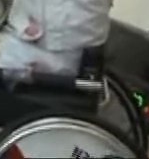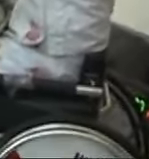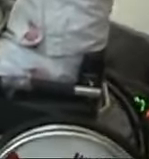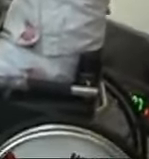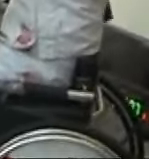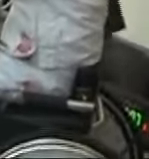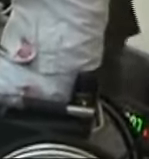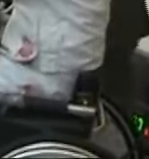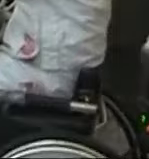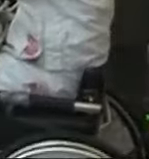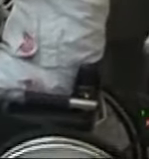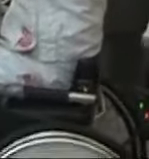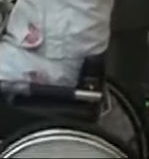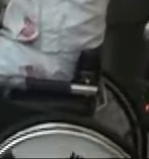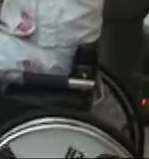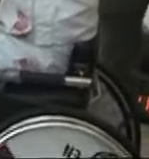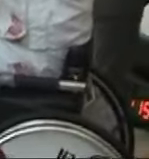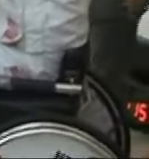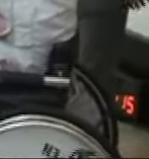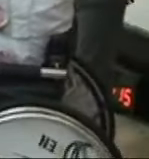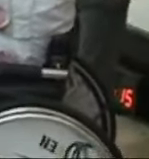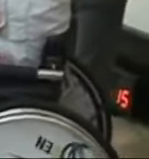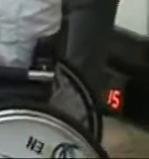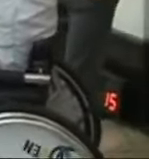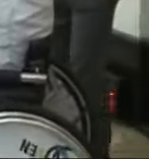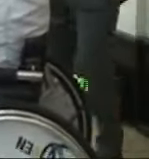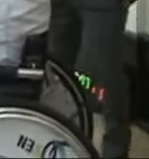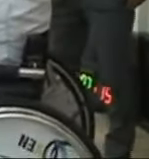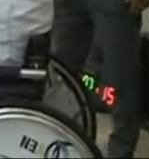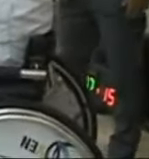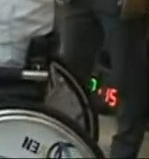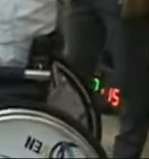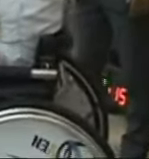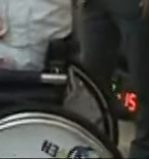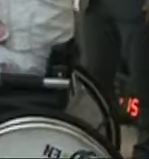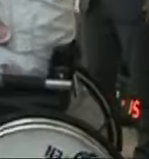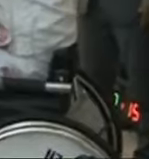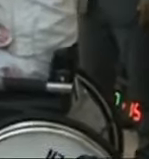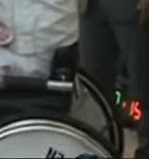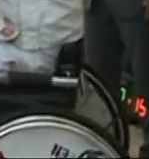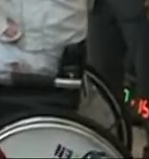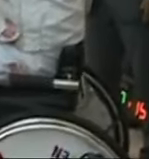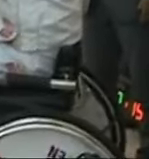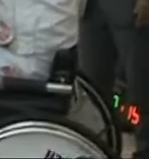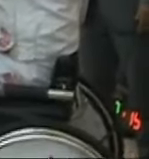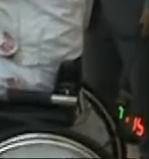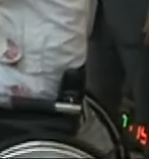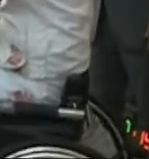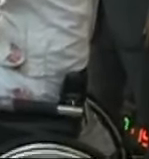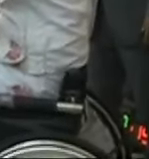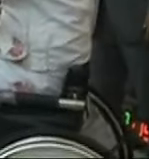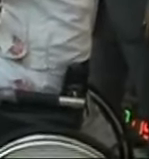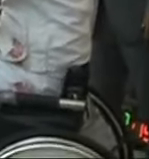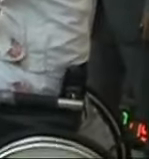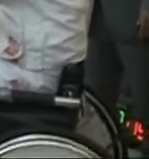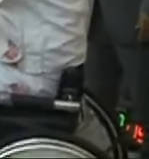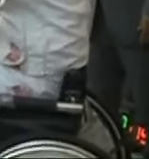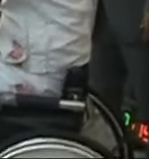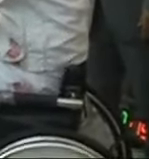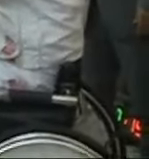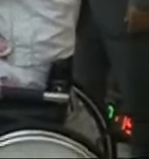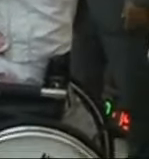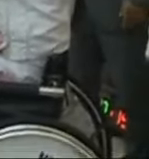Unidos, de acuerdo a lo consagrado en los artículos 187, numeral 14,